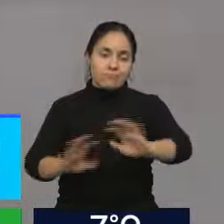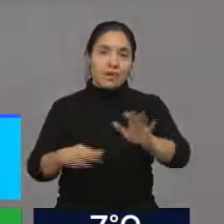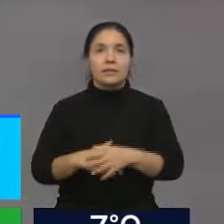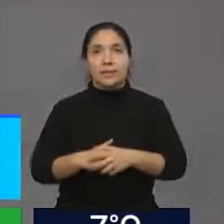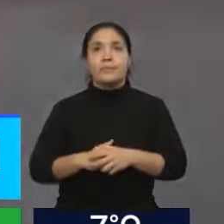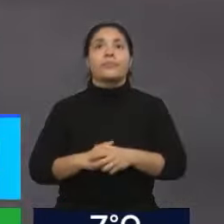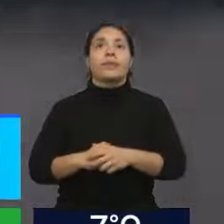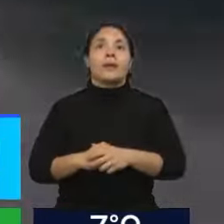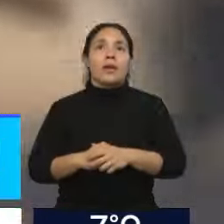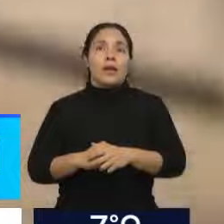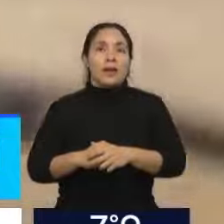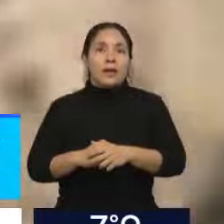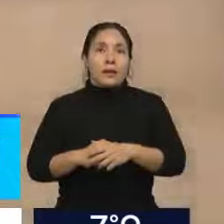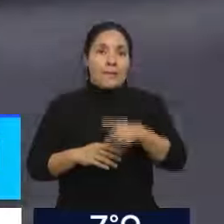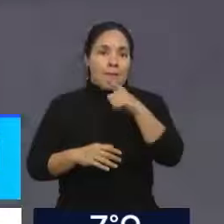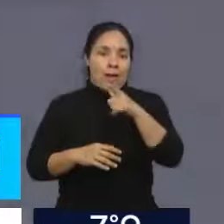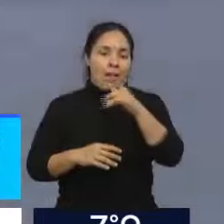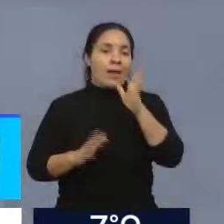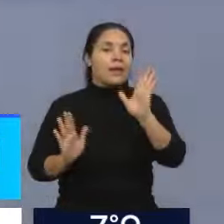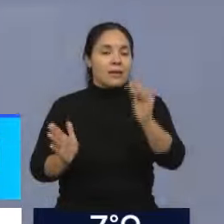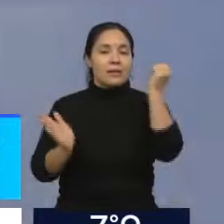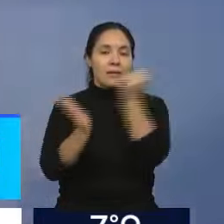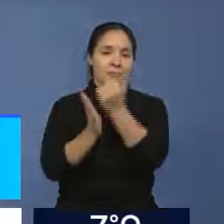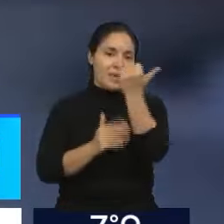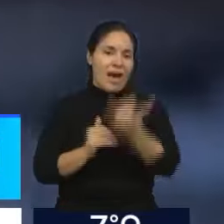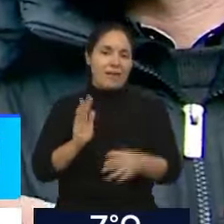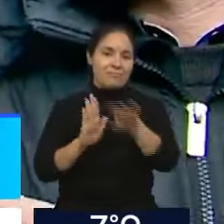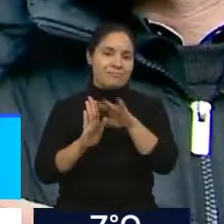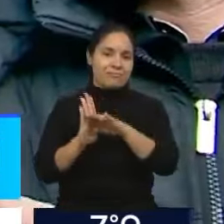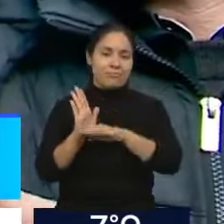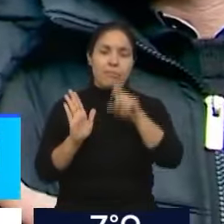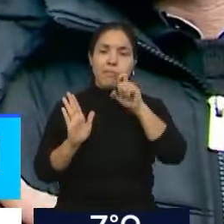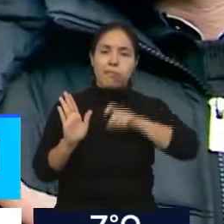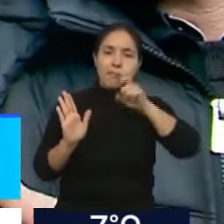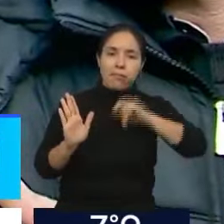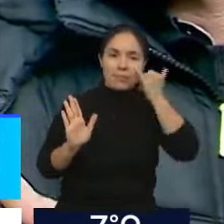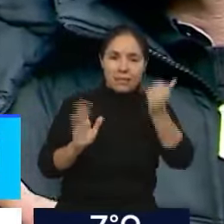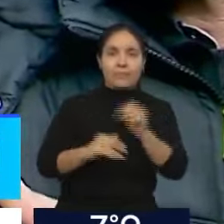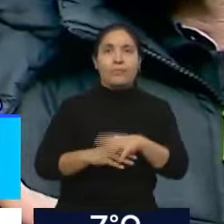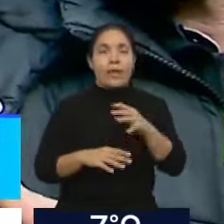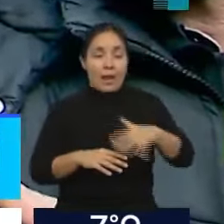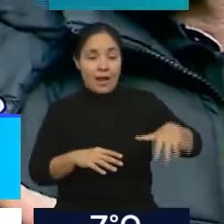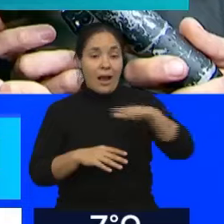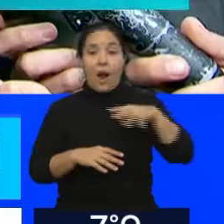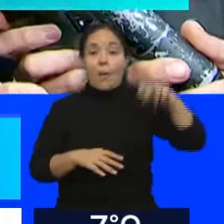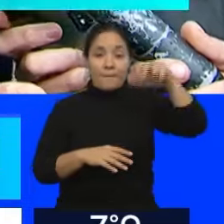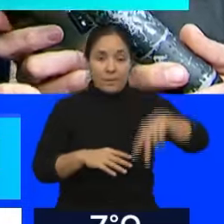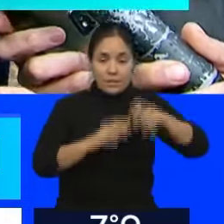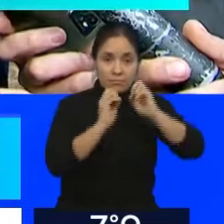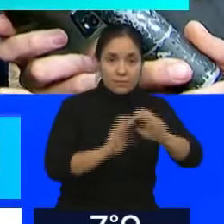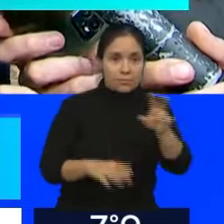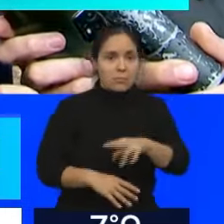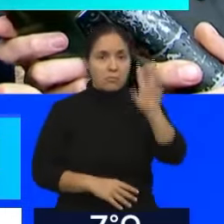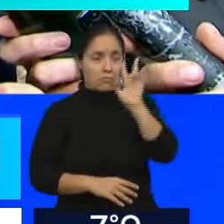tener mayor prontuario estas tres personas. Comenzó en la zona de Guaymallén por la calle Allaime, donde se